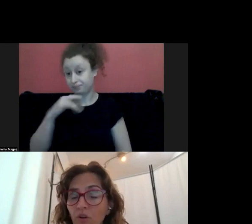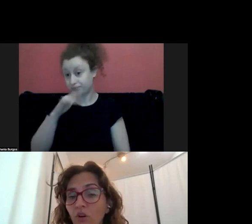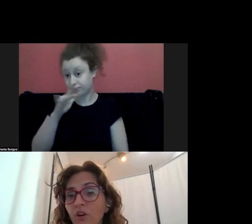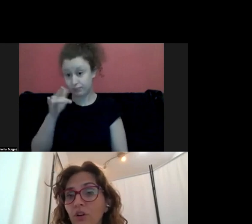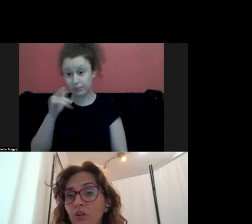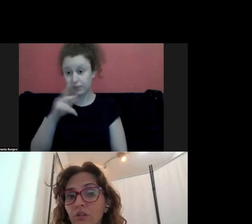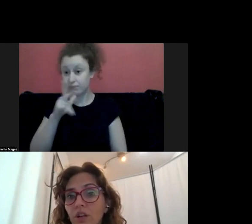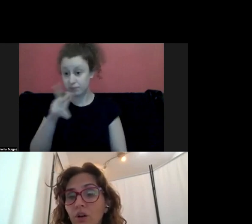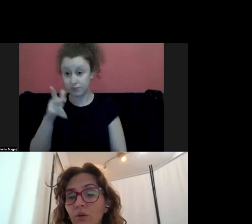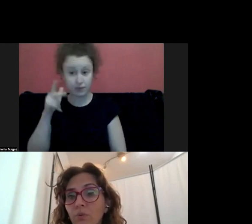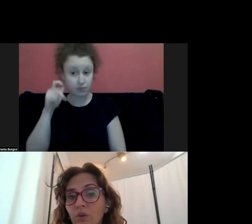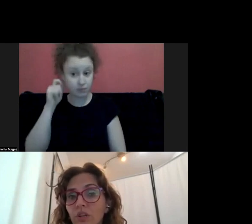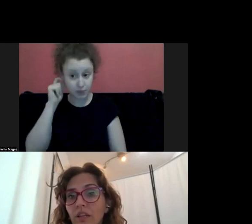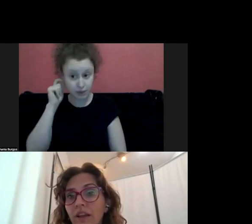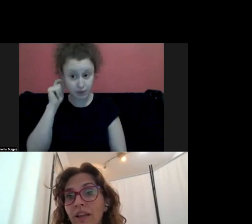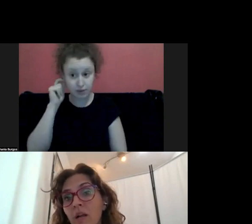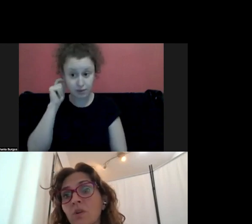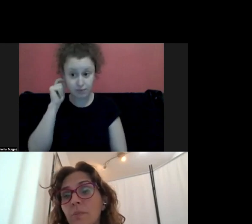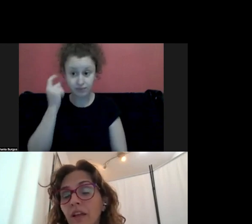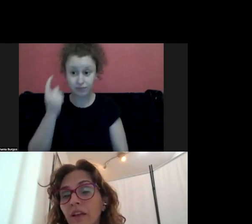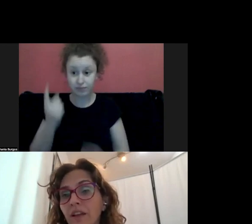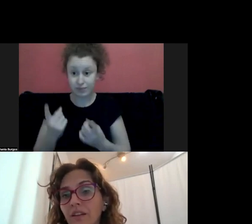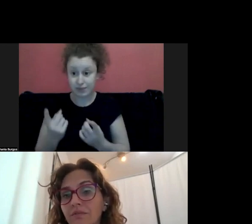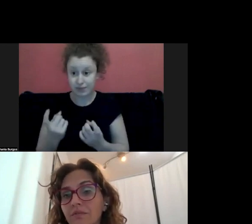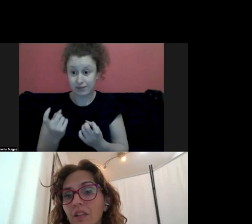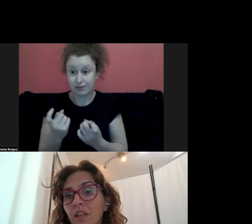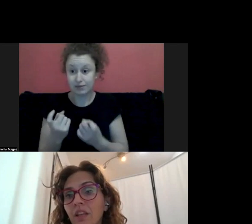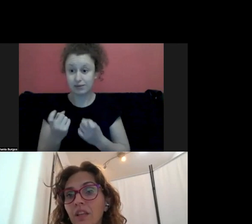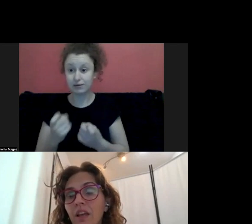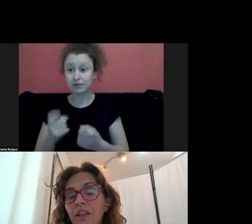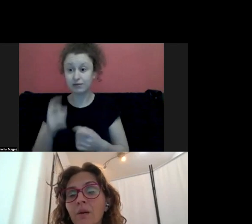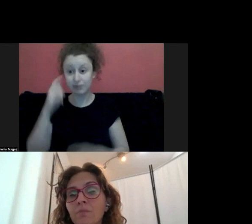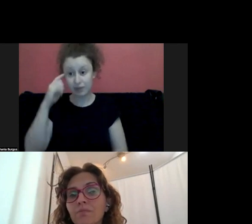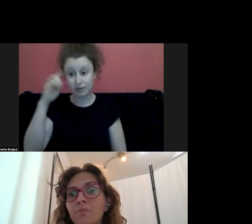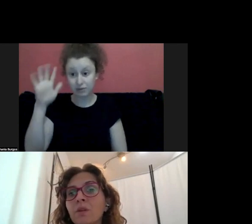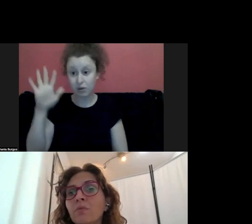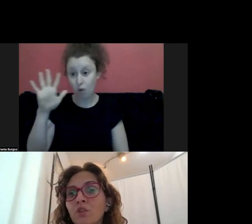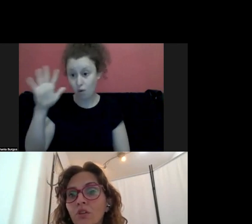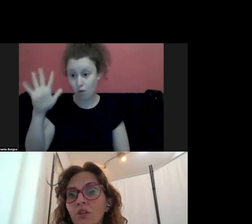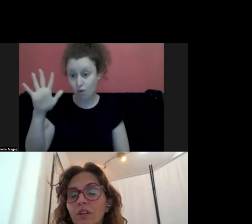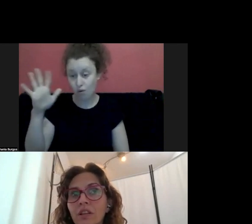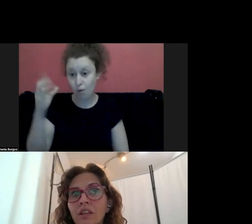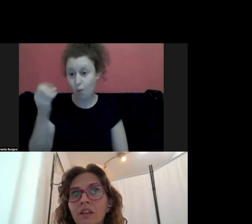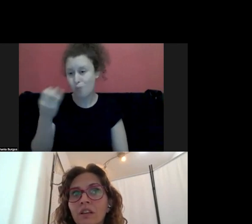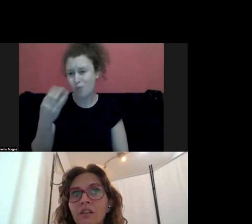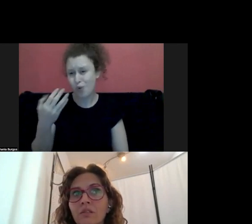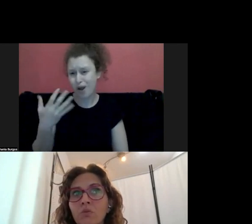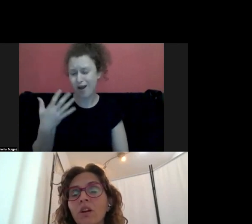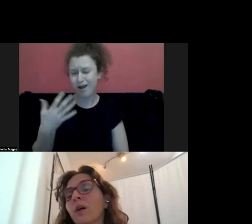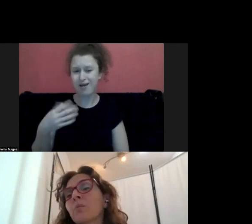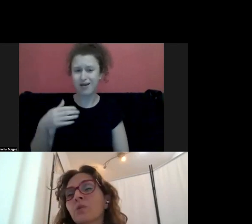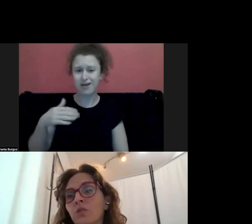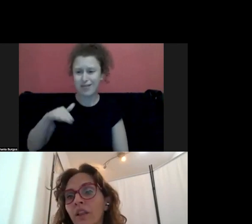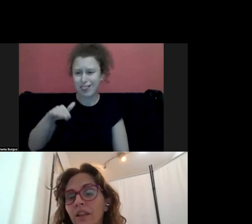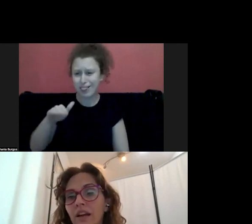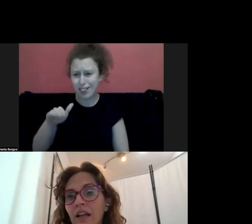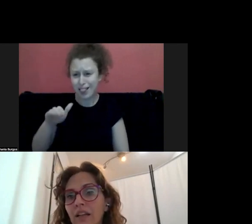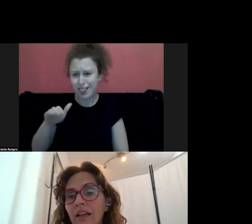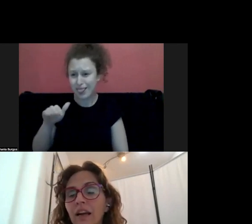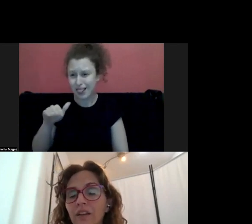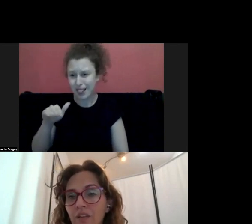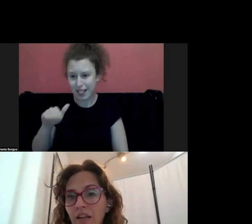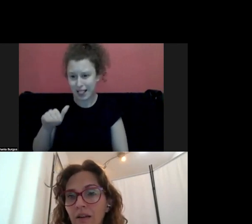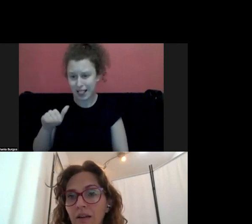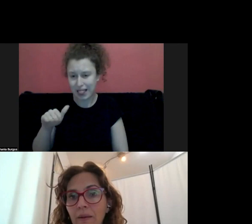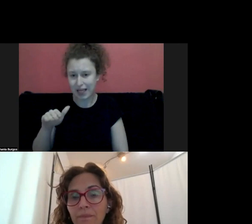acompañamiento psicológico porque era muy pequeña y ella vivió un cambio radical